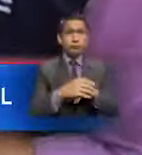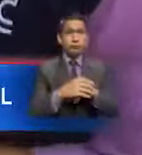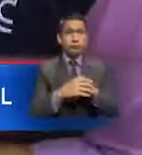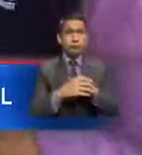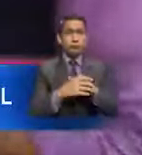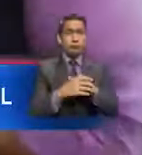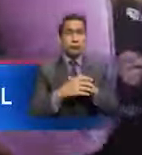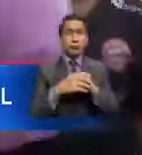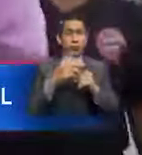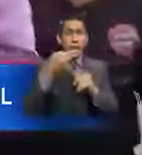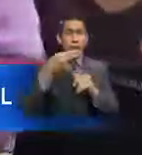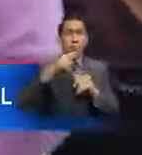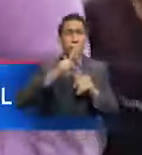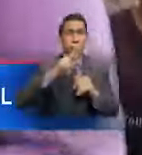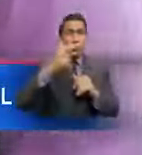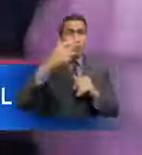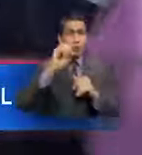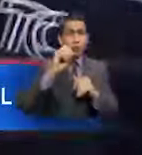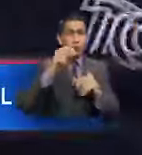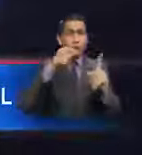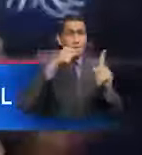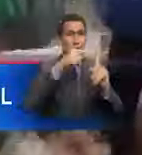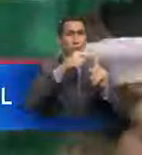Hugo Zambrano. Acá usted nos indica